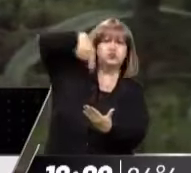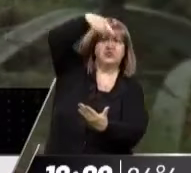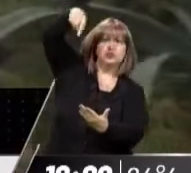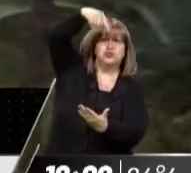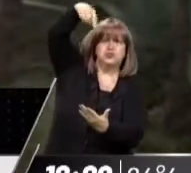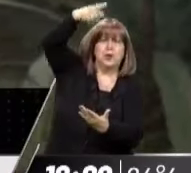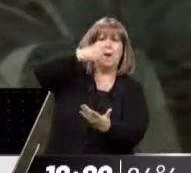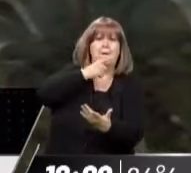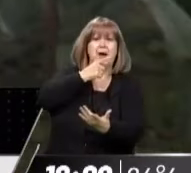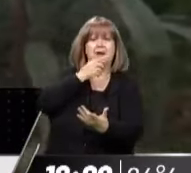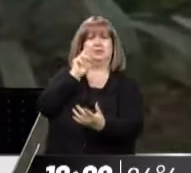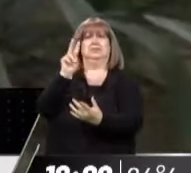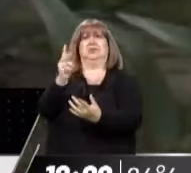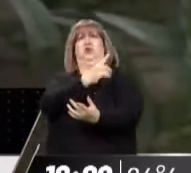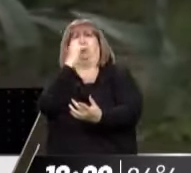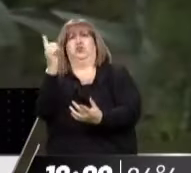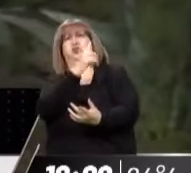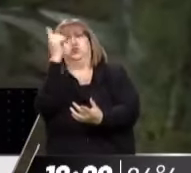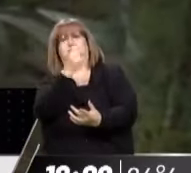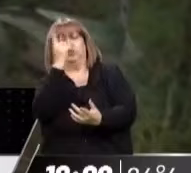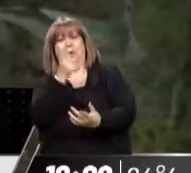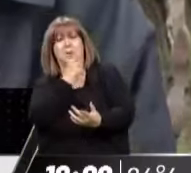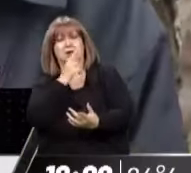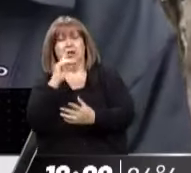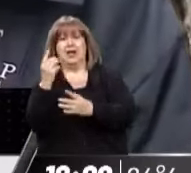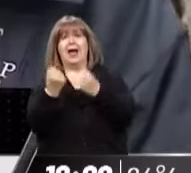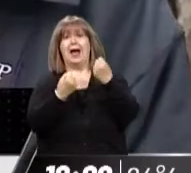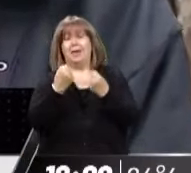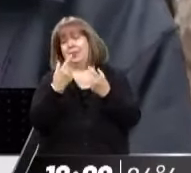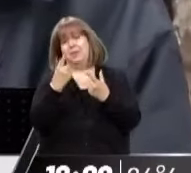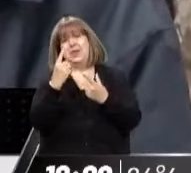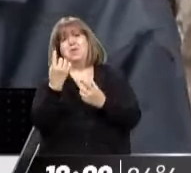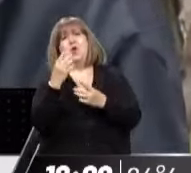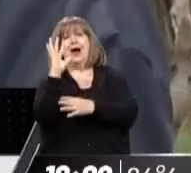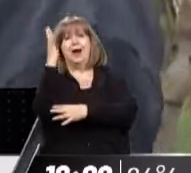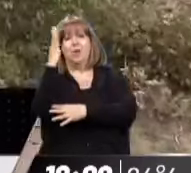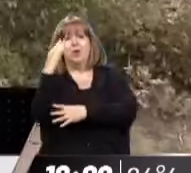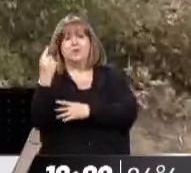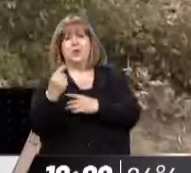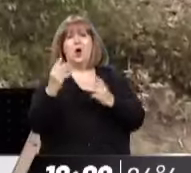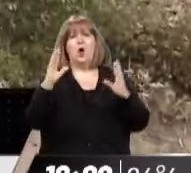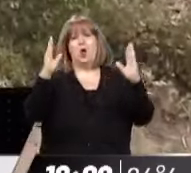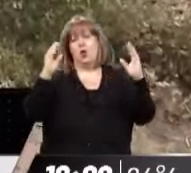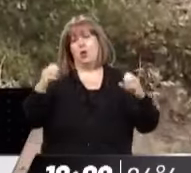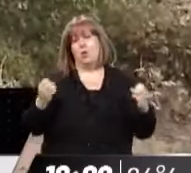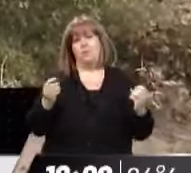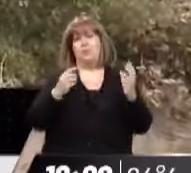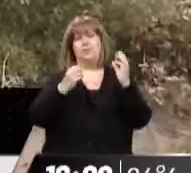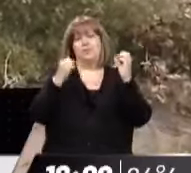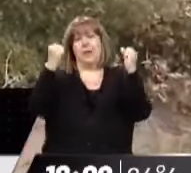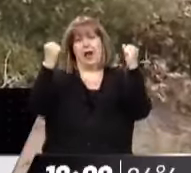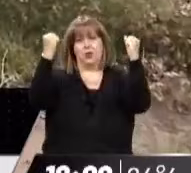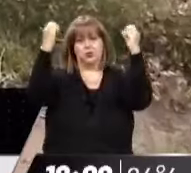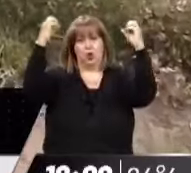esas imágenes. Fíjate eso, impresionante. O sea, la fuerza, ¿no? Eso es lo que te determina la intensidad del viento.